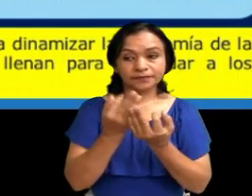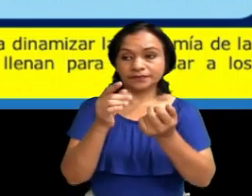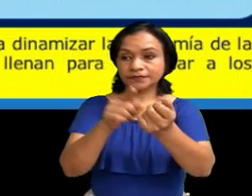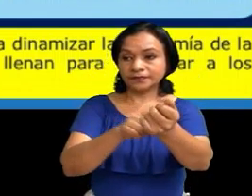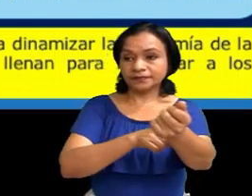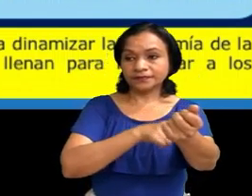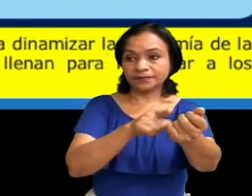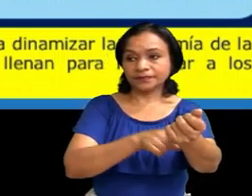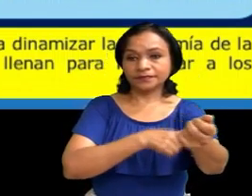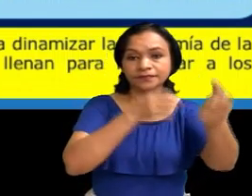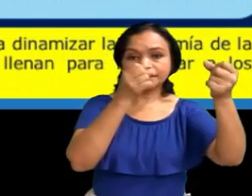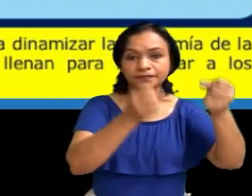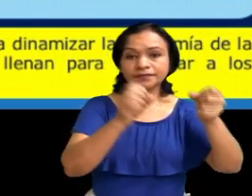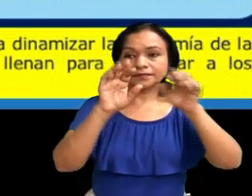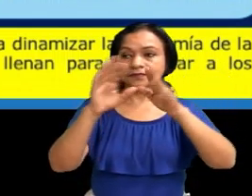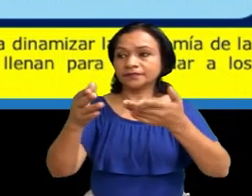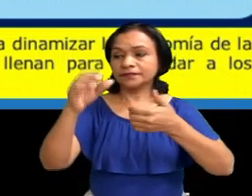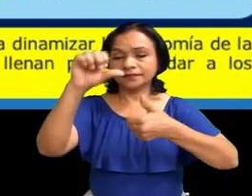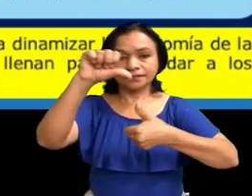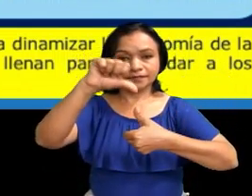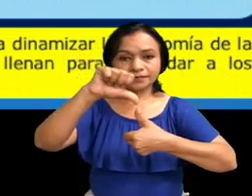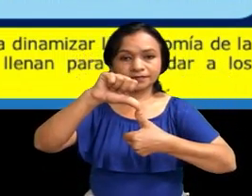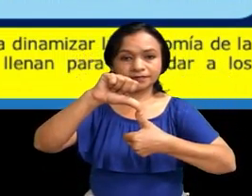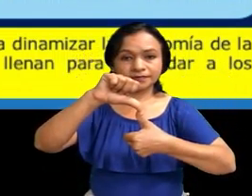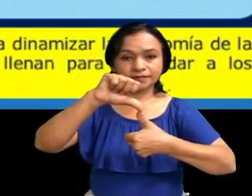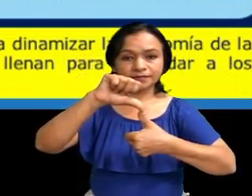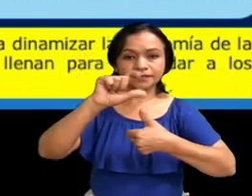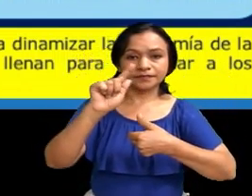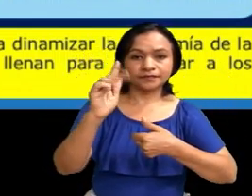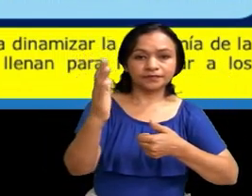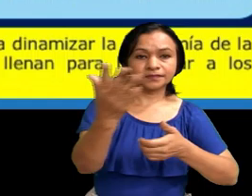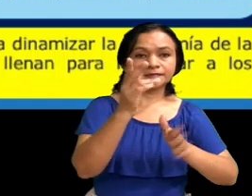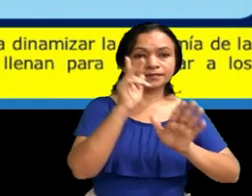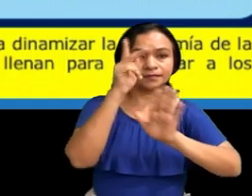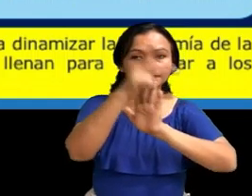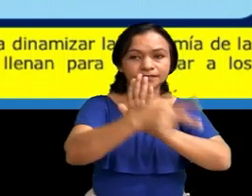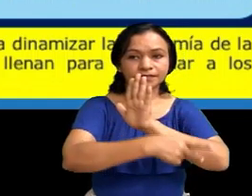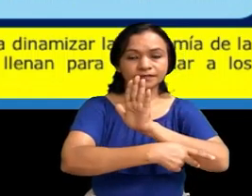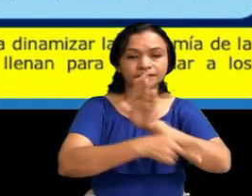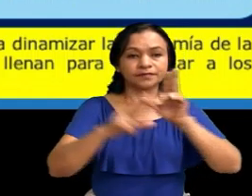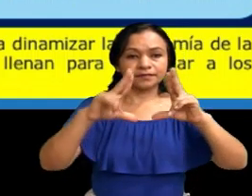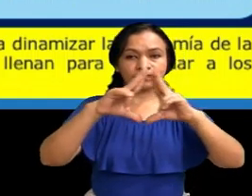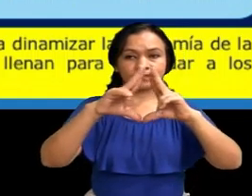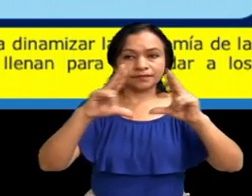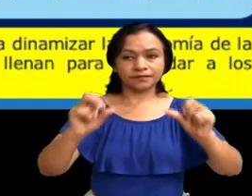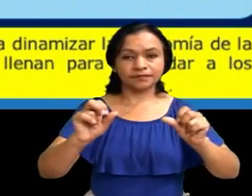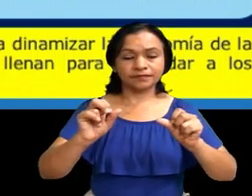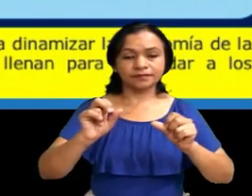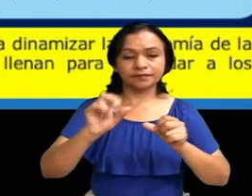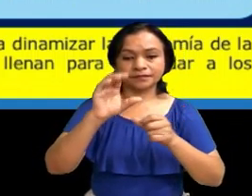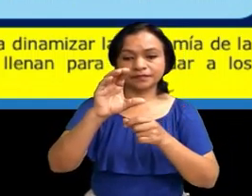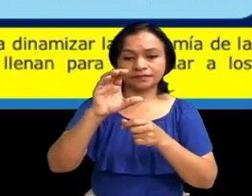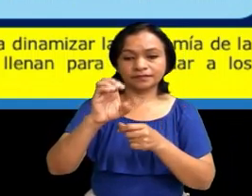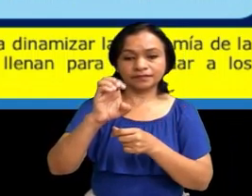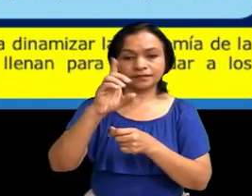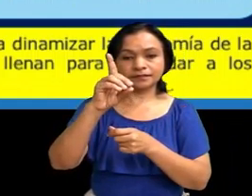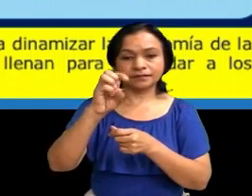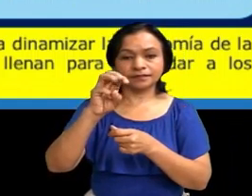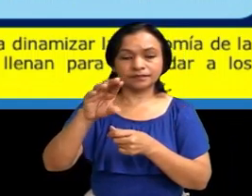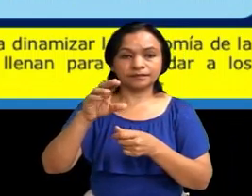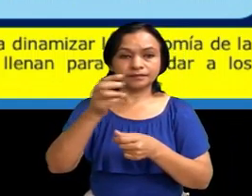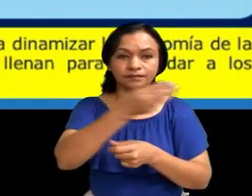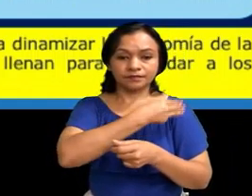hermanos de la región centroamericana. Representantes de todos los países en Nicaragua. Ahí están presentes, está el CDMER, que es el Consejo de